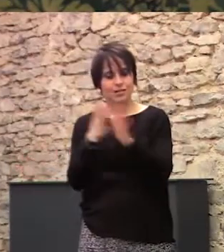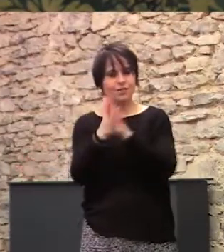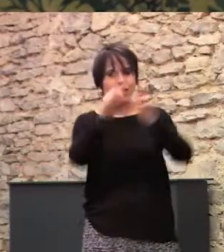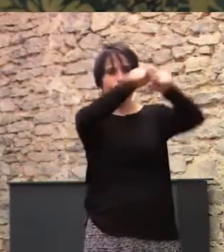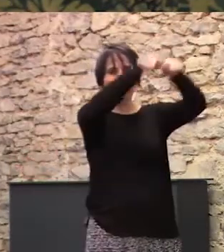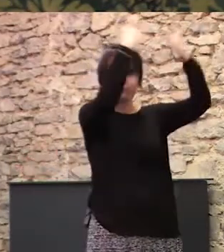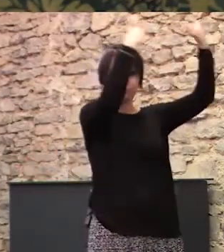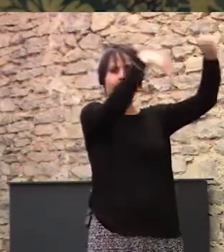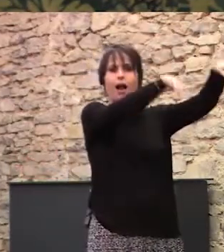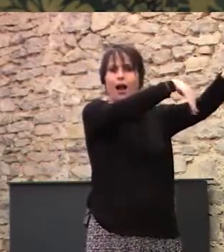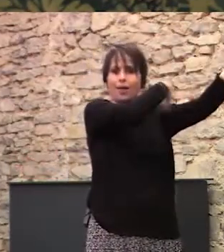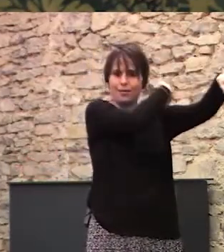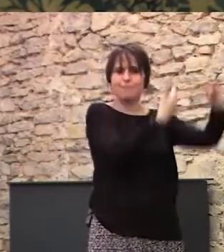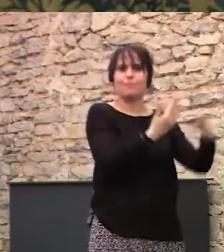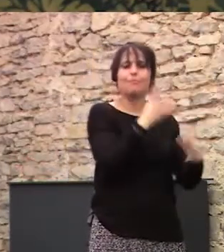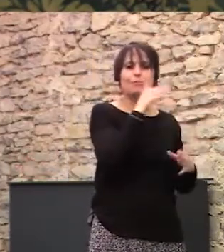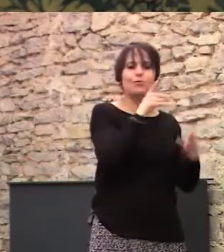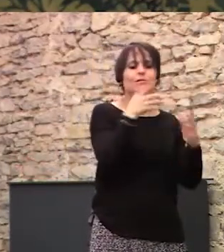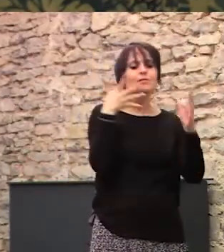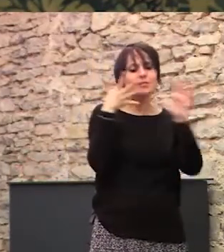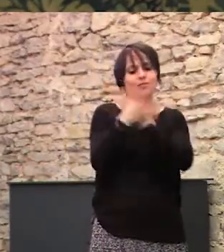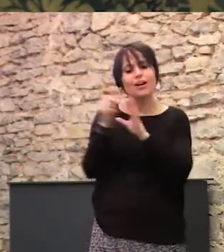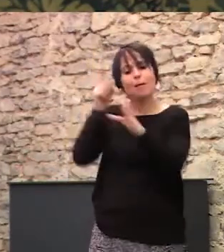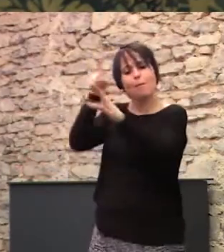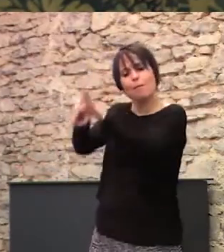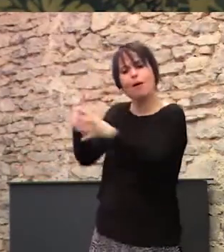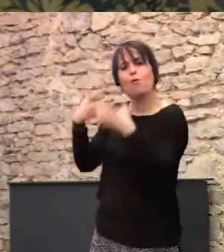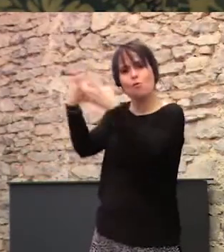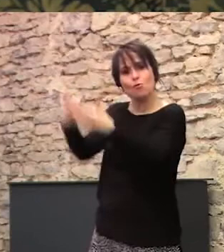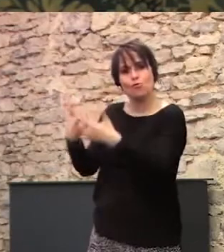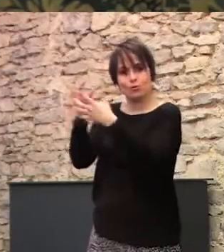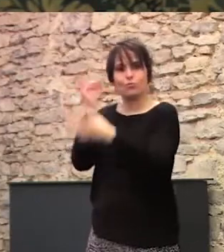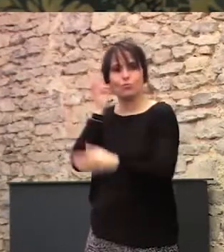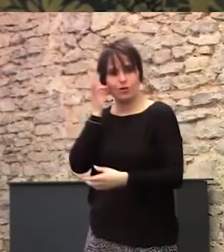porque requiere de involucrarse en la lucha de las mujeres.